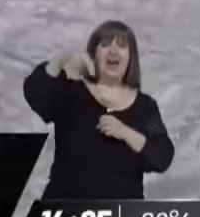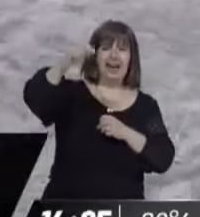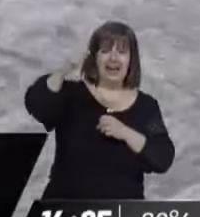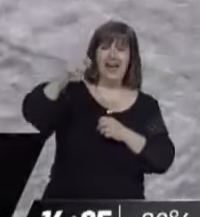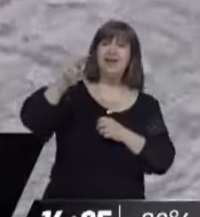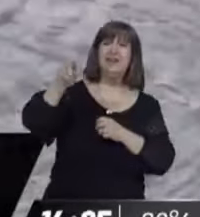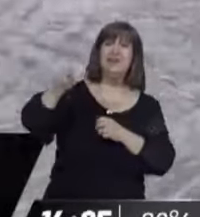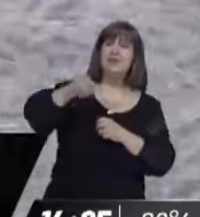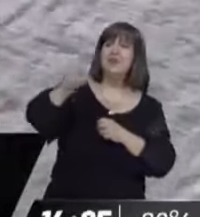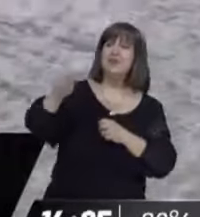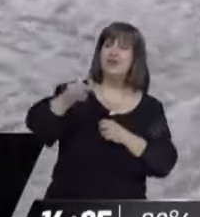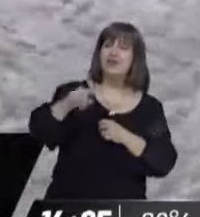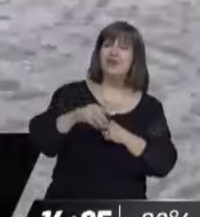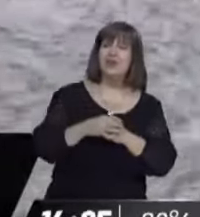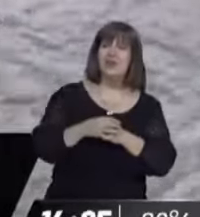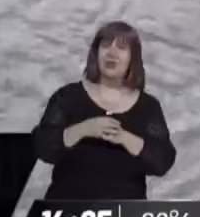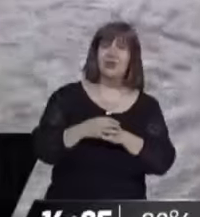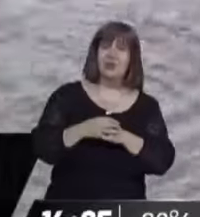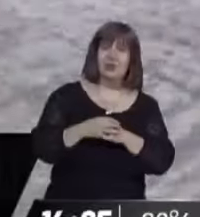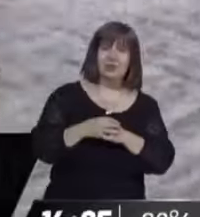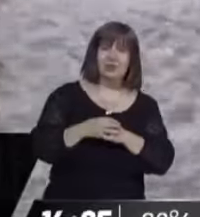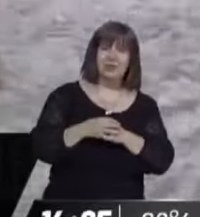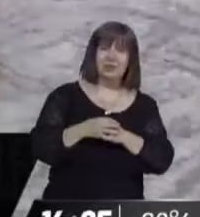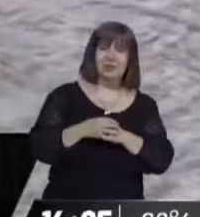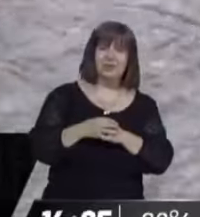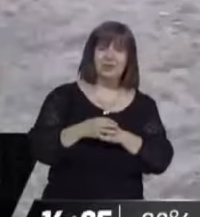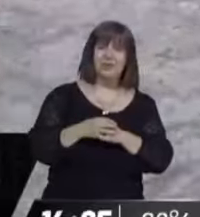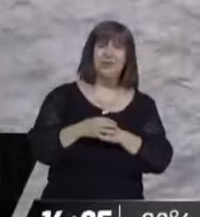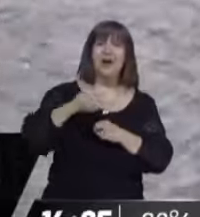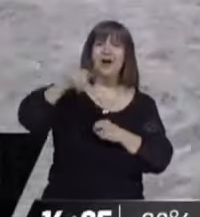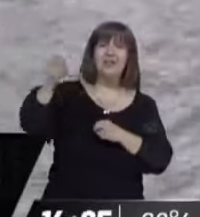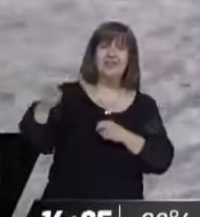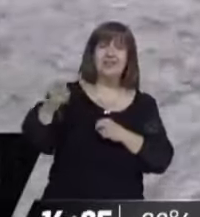Dana, ¿y las pequeñas? Bien, ¿y la